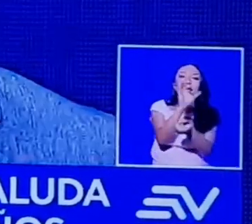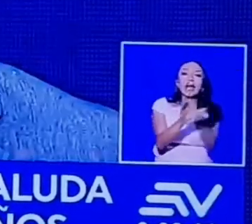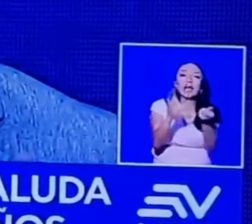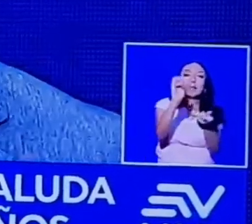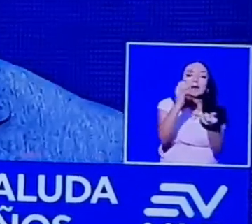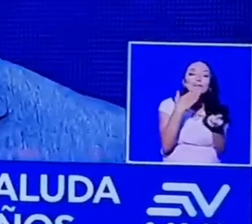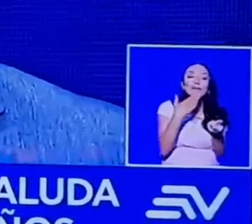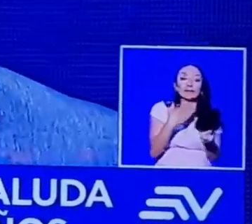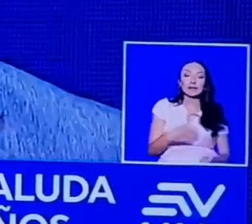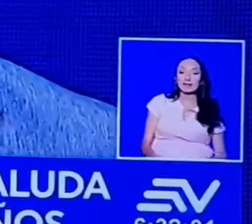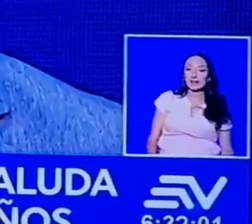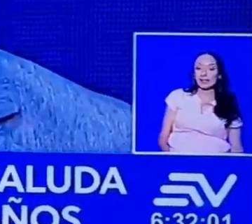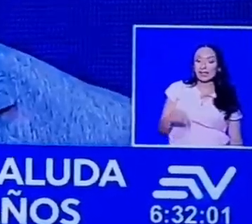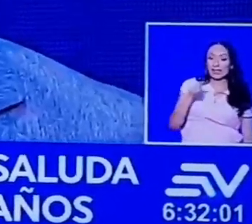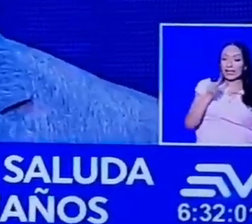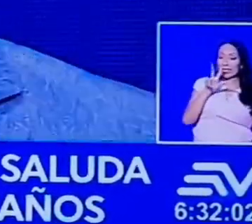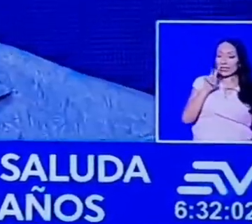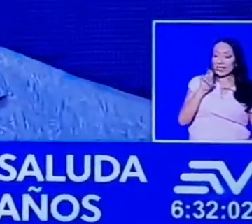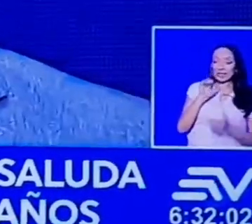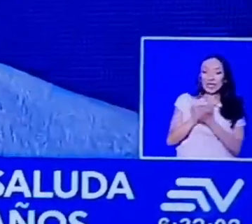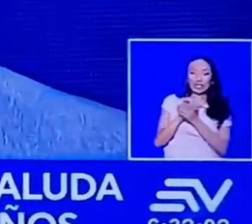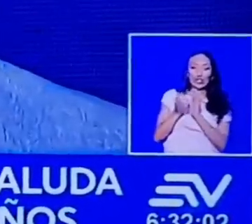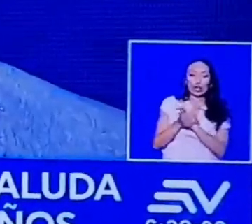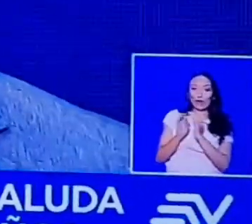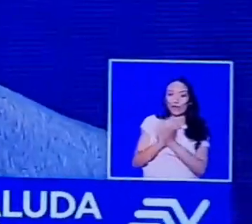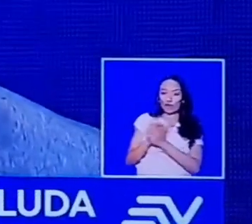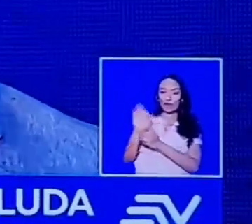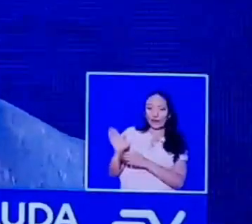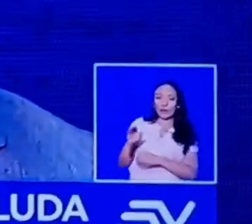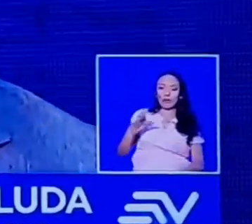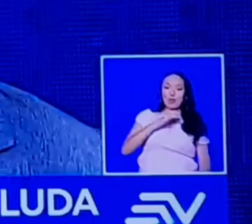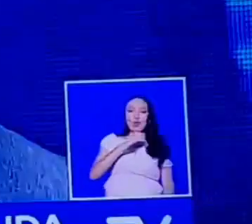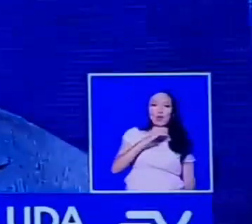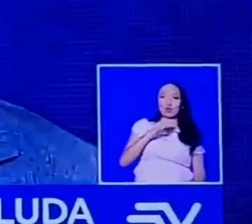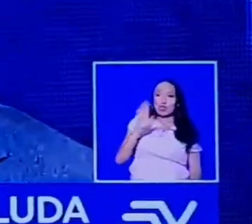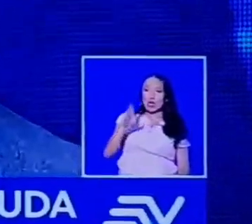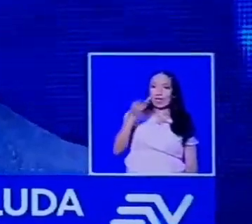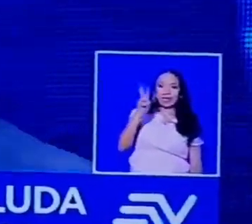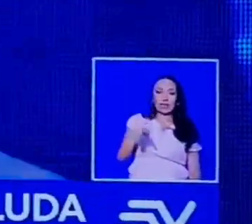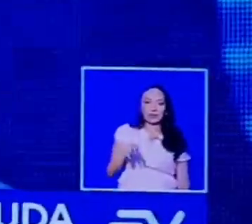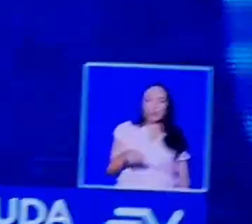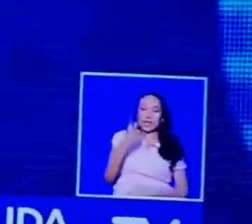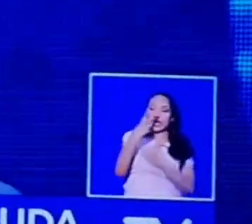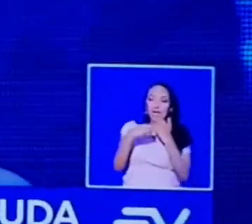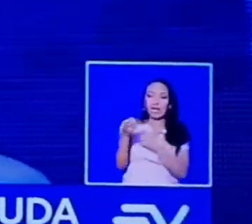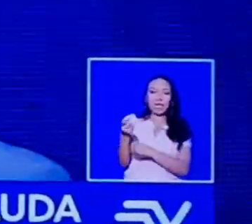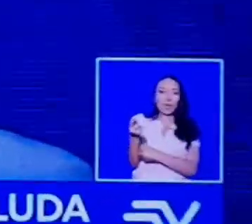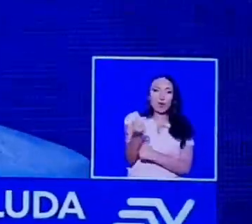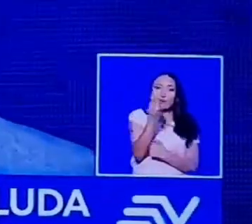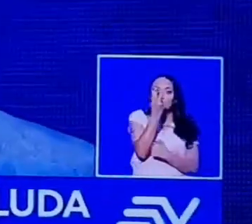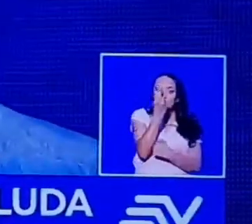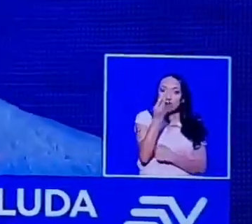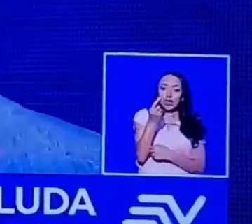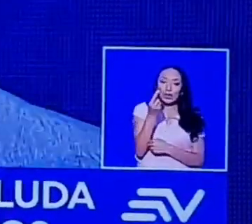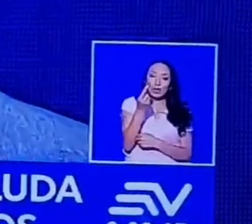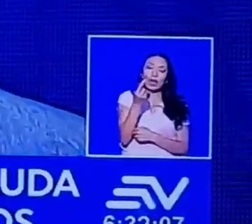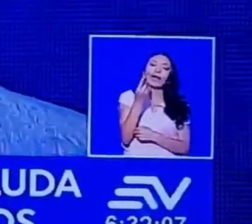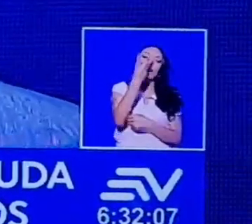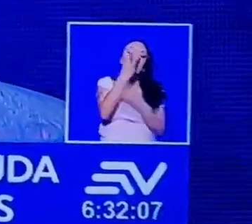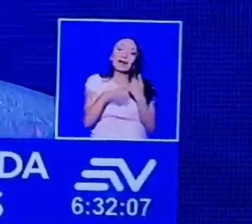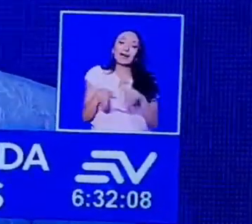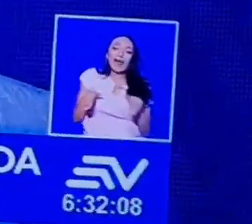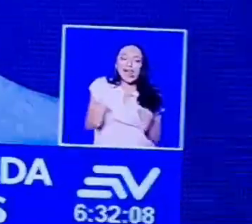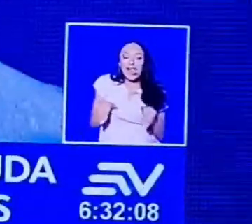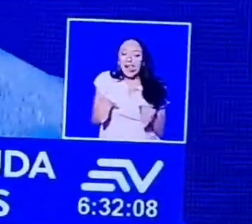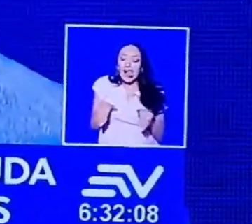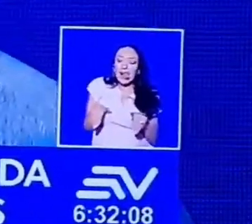el cumpleaños del 30 de noviembre, su esposa también, mi cuñada, que la quiero muchísimo, y ese hijo que ellos tienen, ese hijo perruno Maximus, que es un